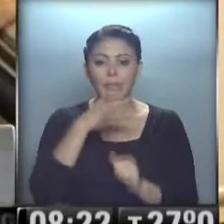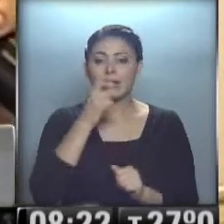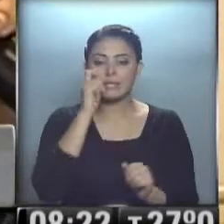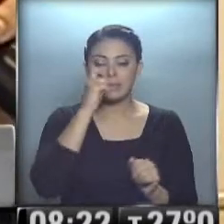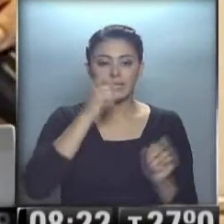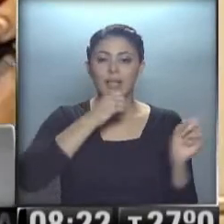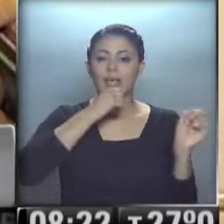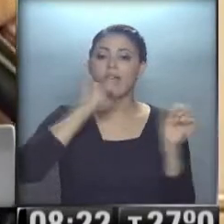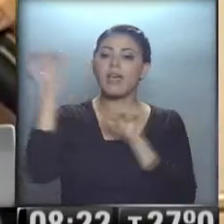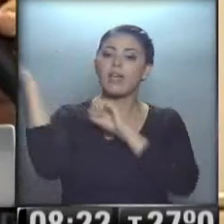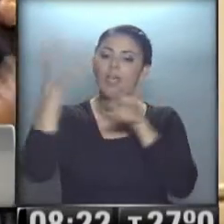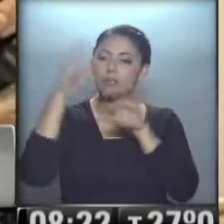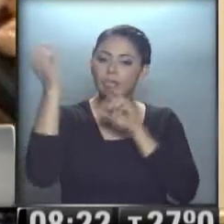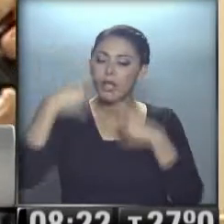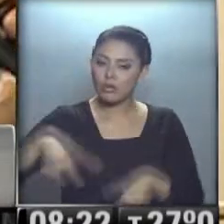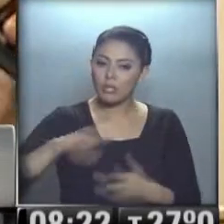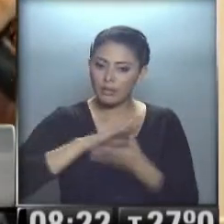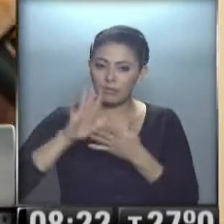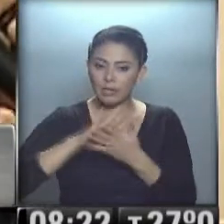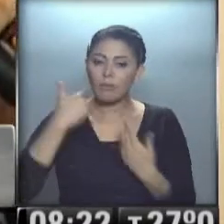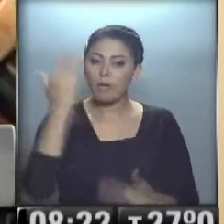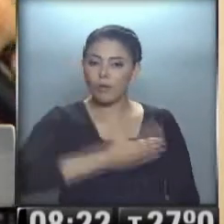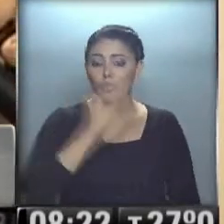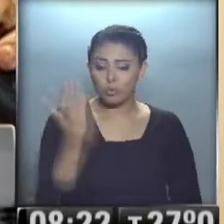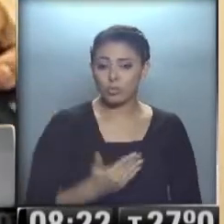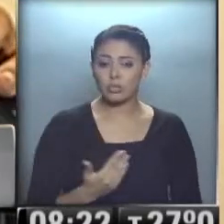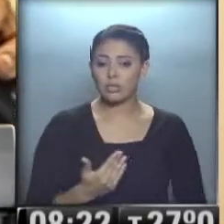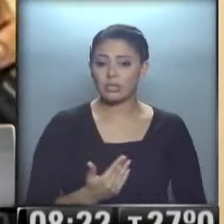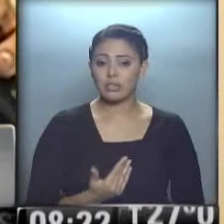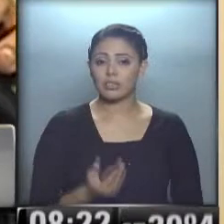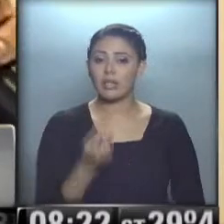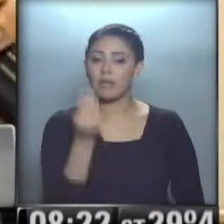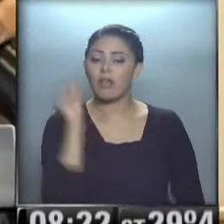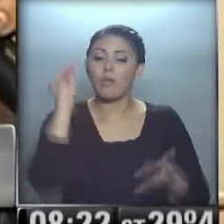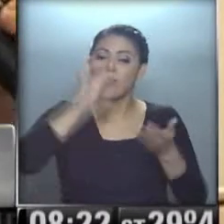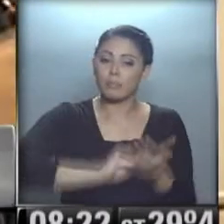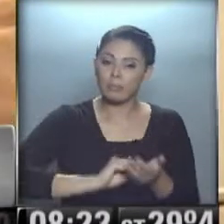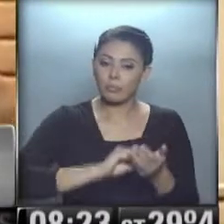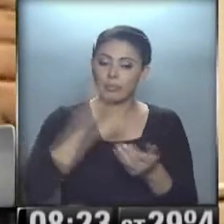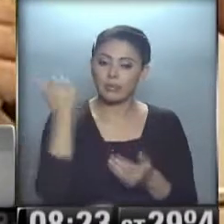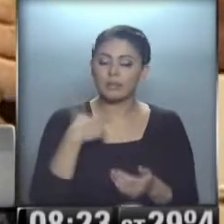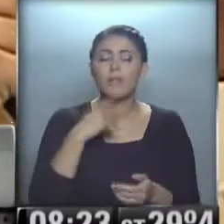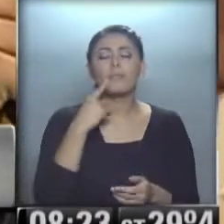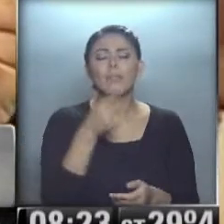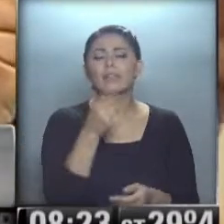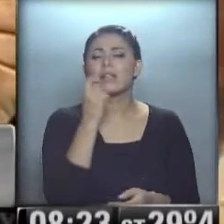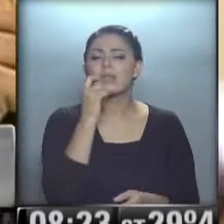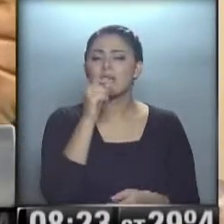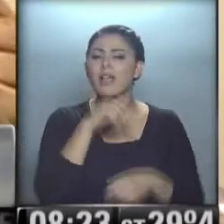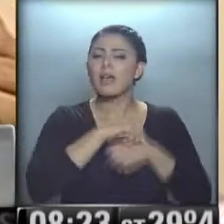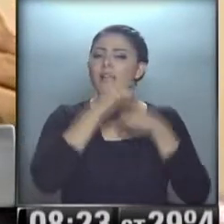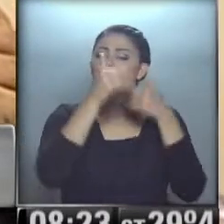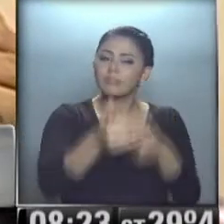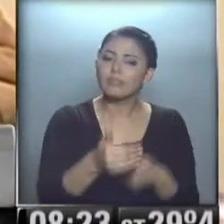bienes de capital e insumos primarios para la producción y agregado de valor en el país, que observan una demora